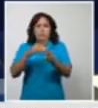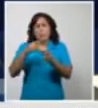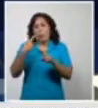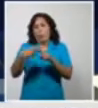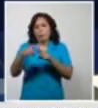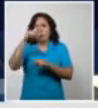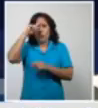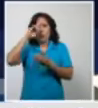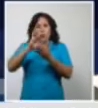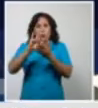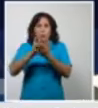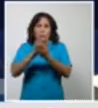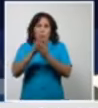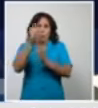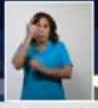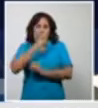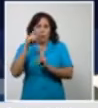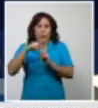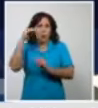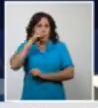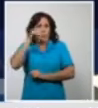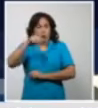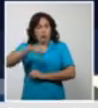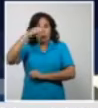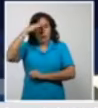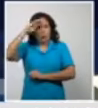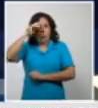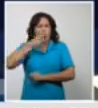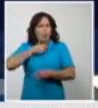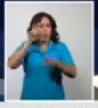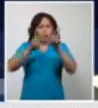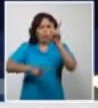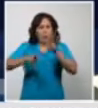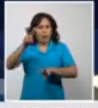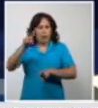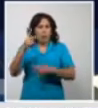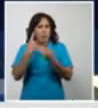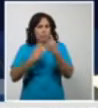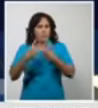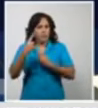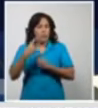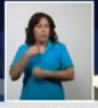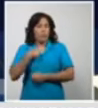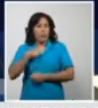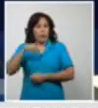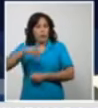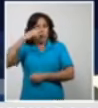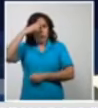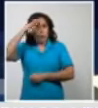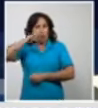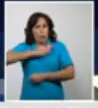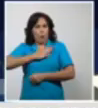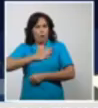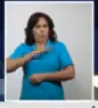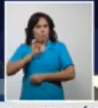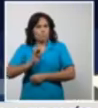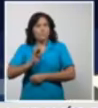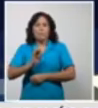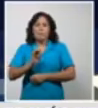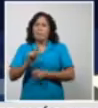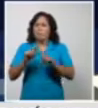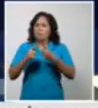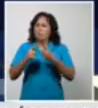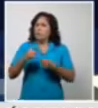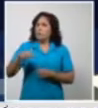es una tecnología cubana, es un sistema de diagnóstico que tenemos en Cuba, bueno, pues realmente